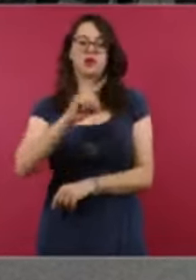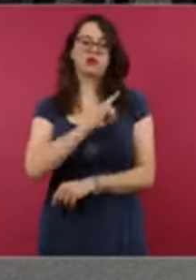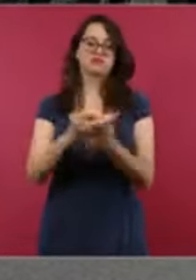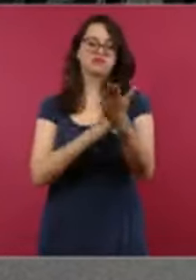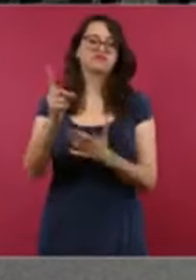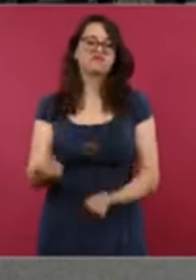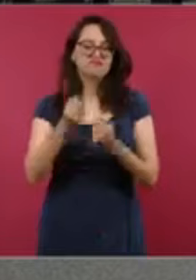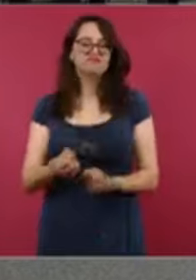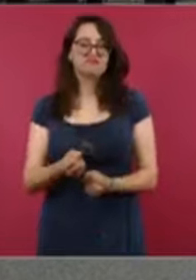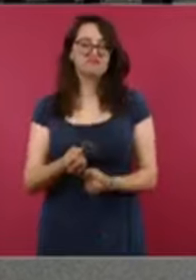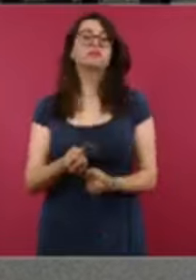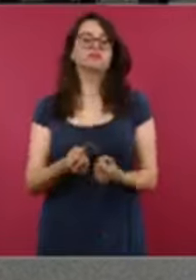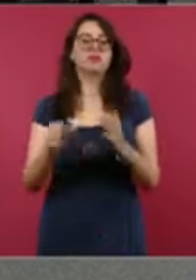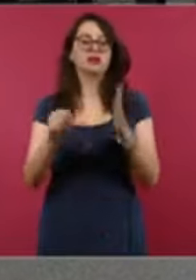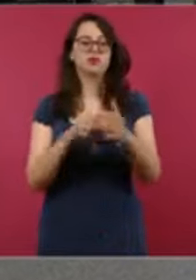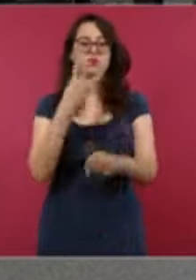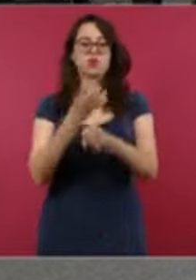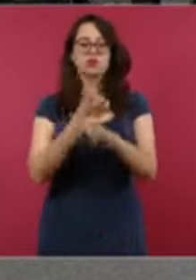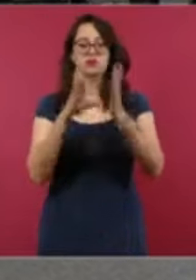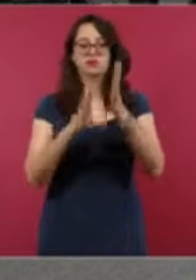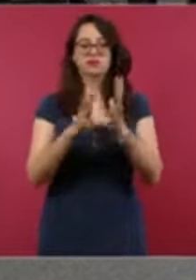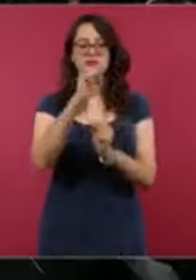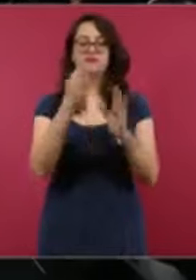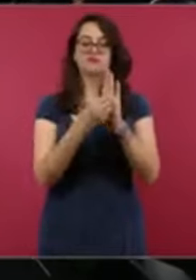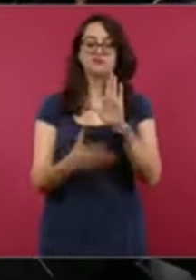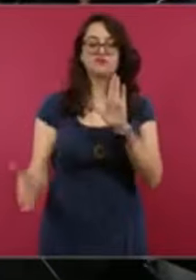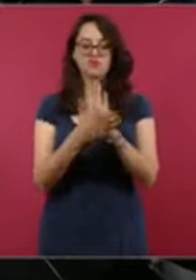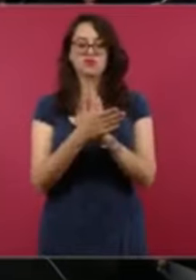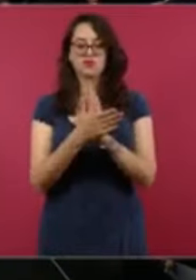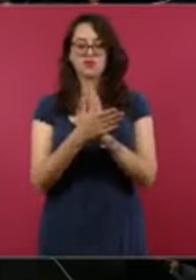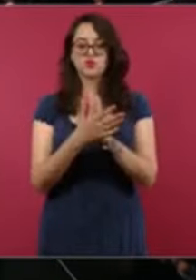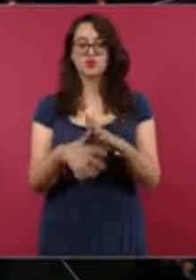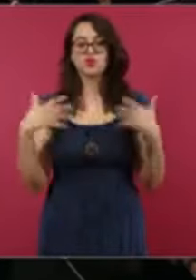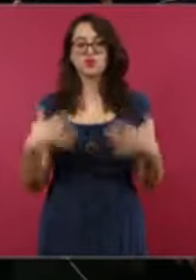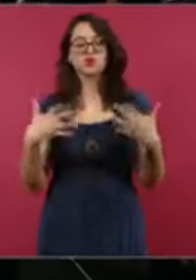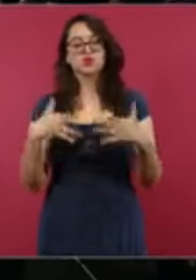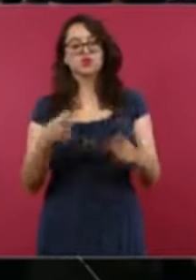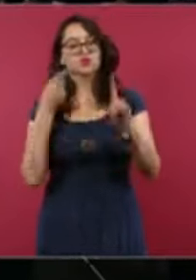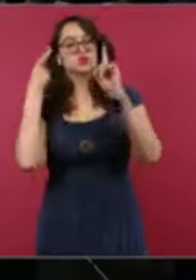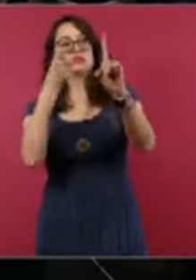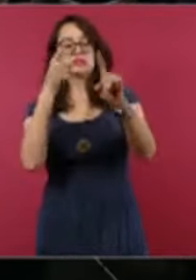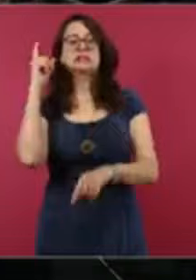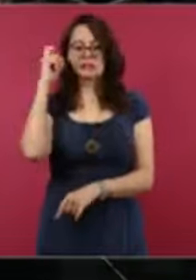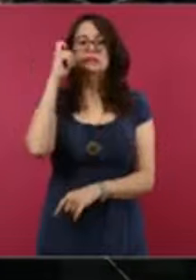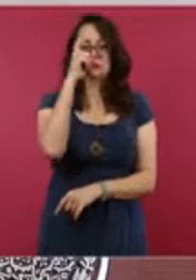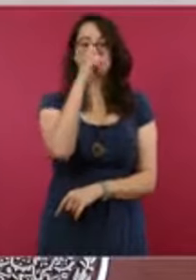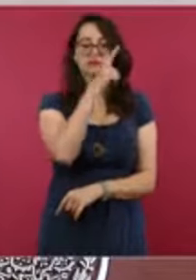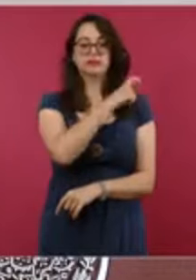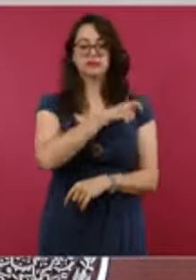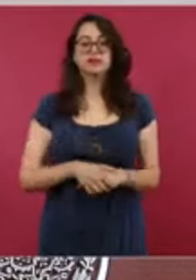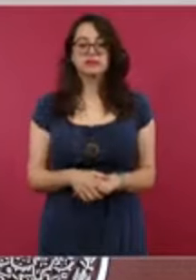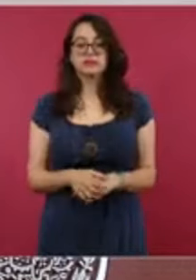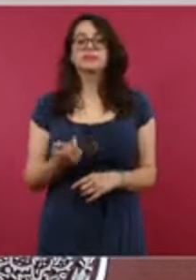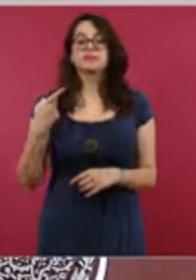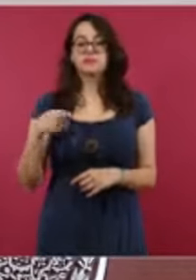establece el artículo 4 de nuestra Constitución. Es todo un desafío y